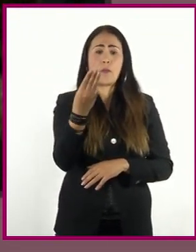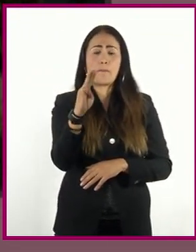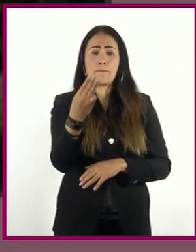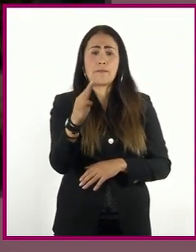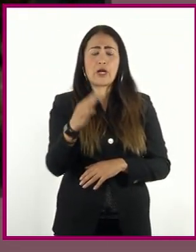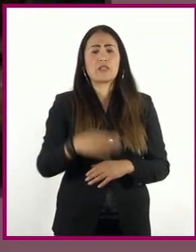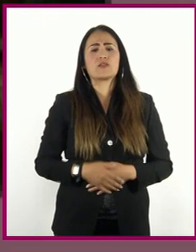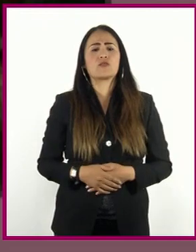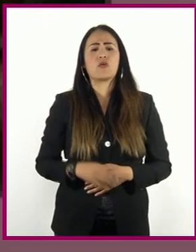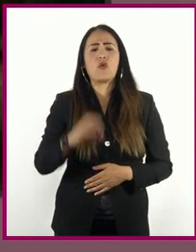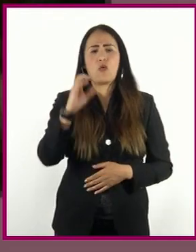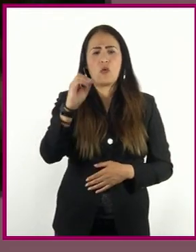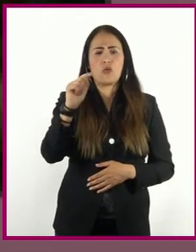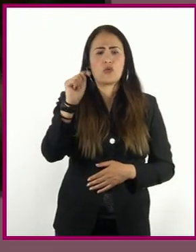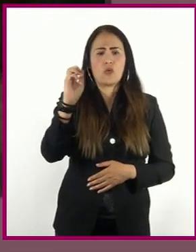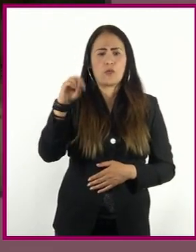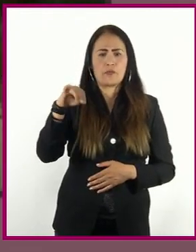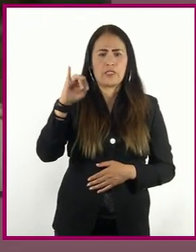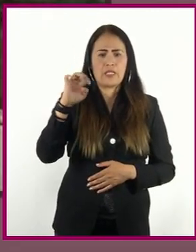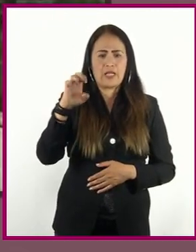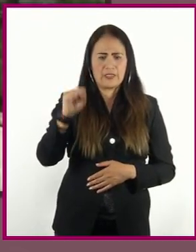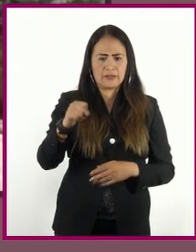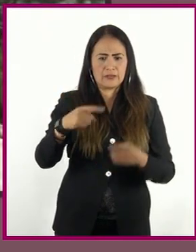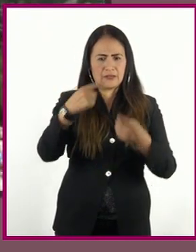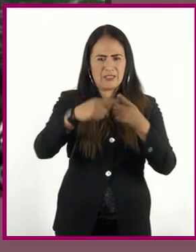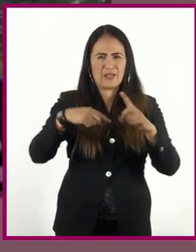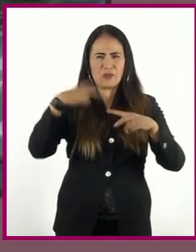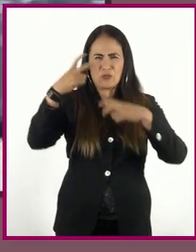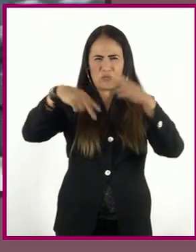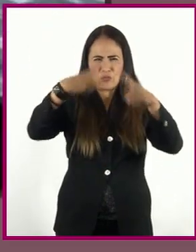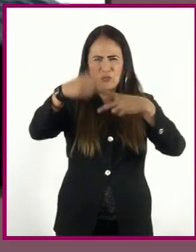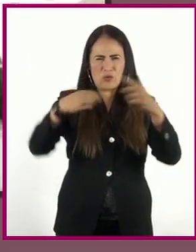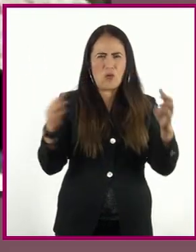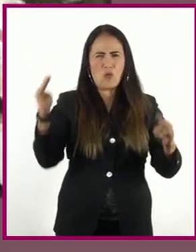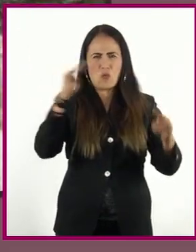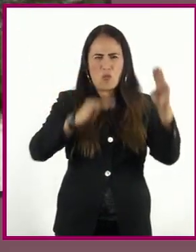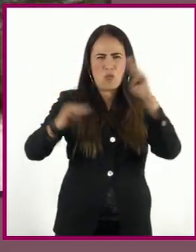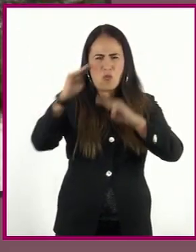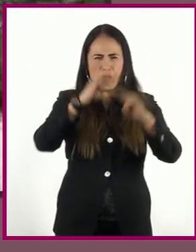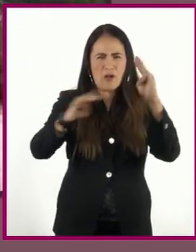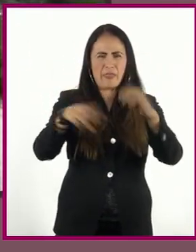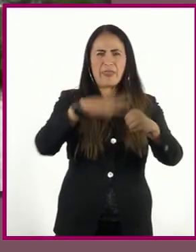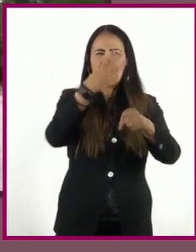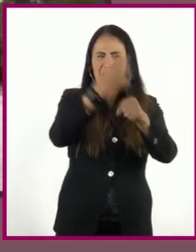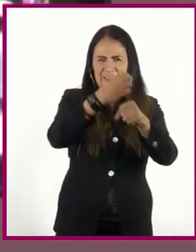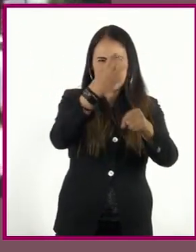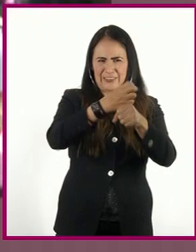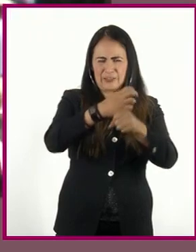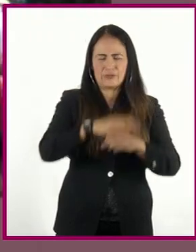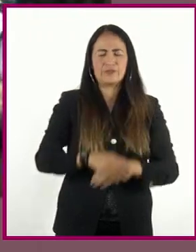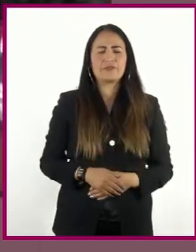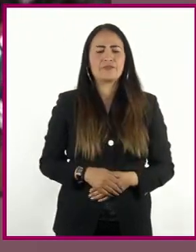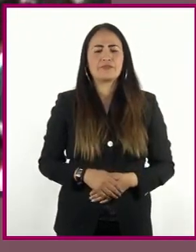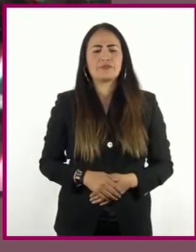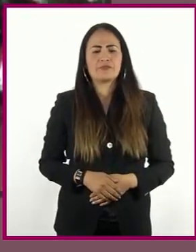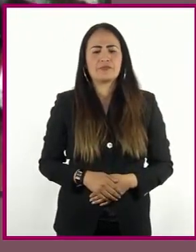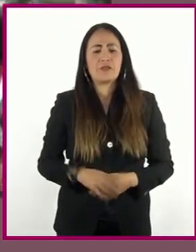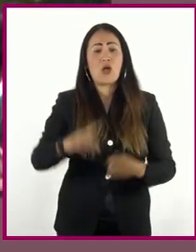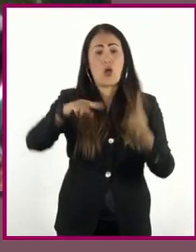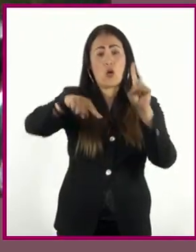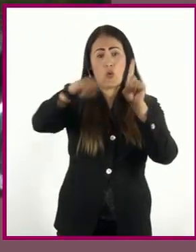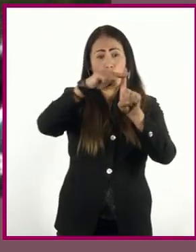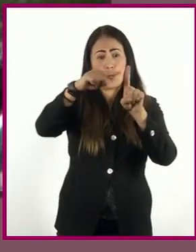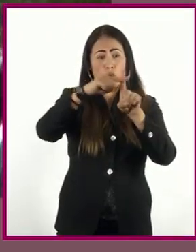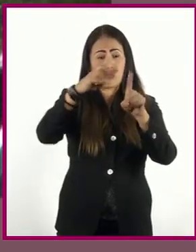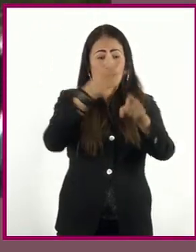otomíes chichimecas regresan en procesión hasta la cima del tercer monolito más grande del mundo. Cargan una cruz de madera